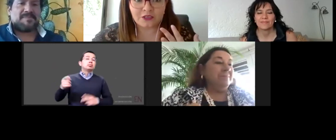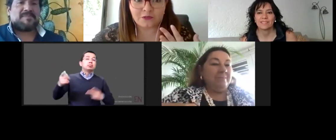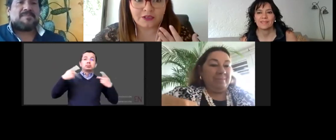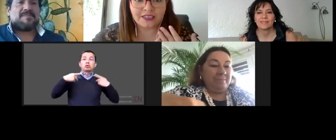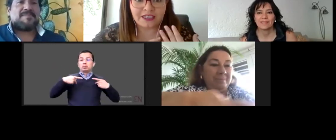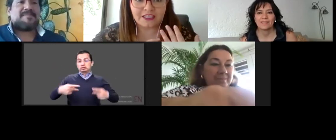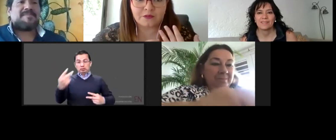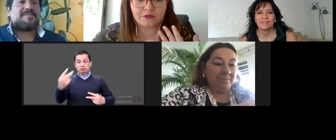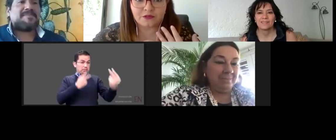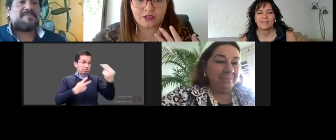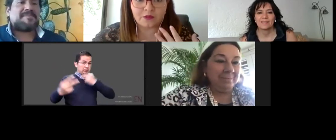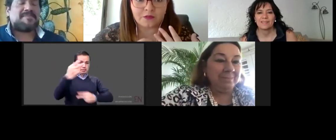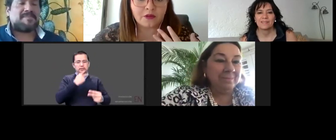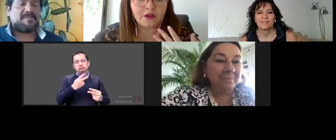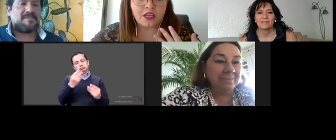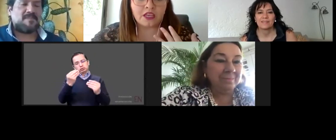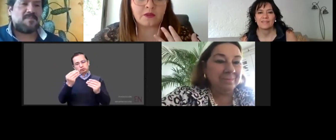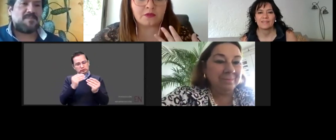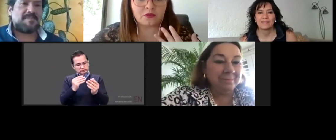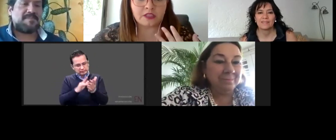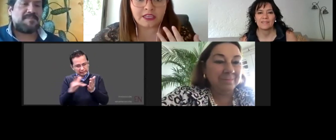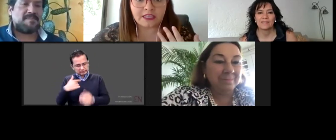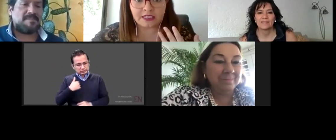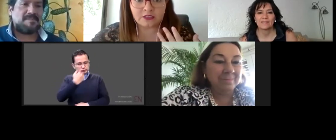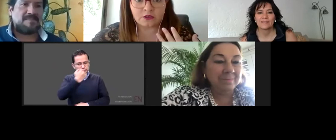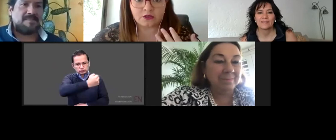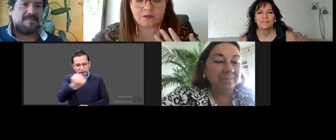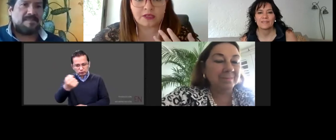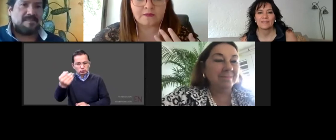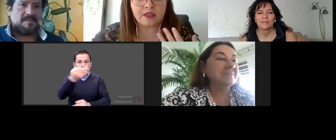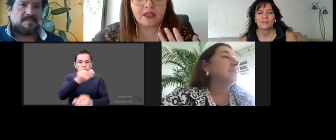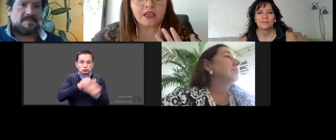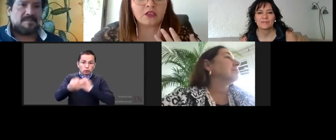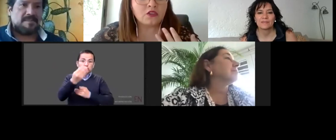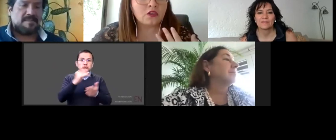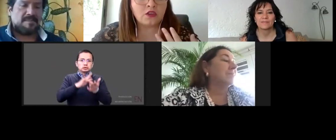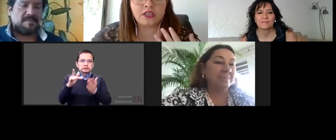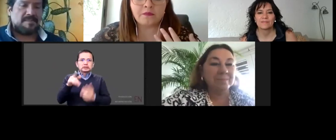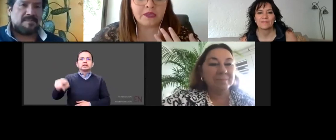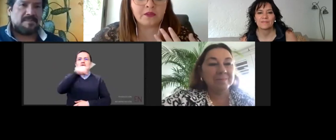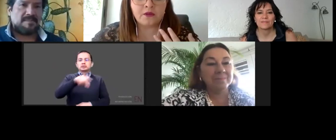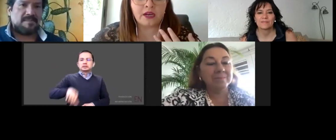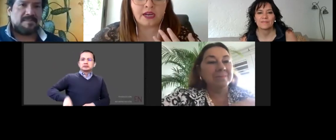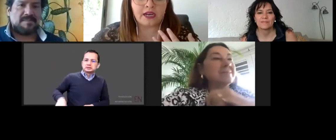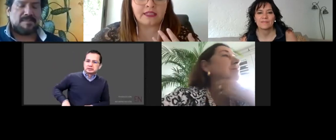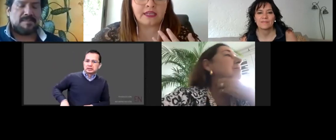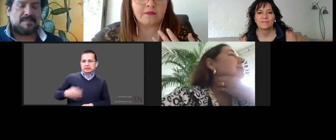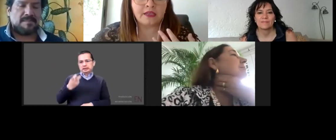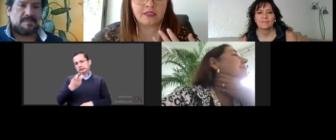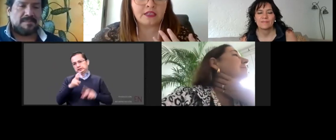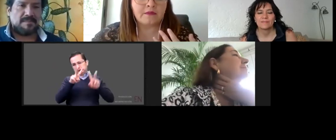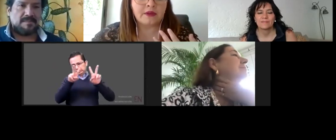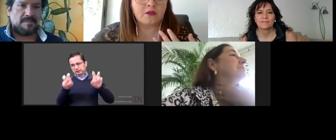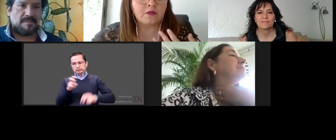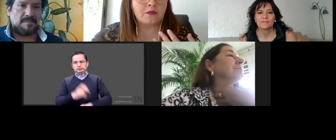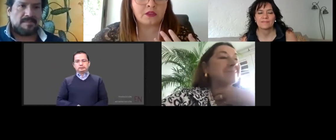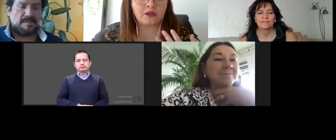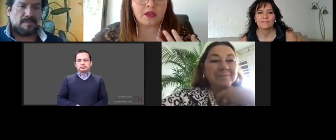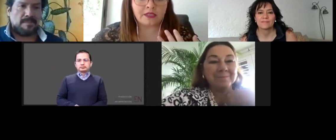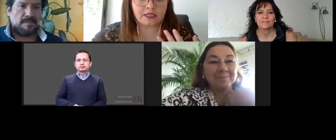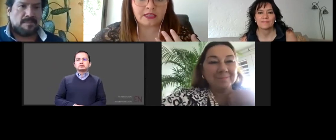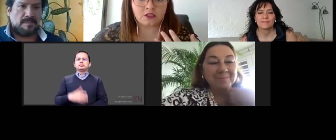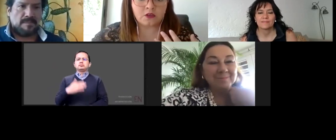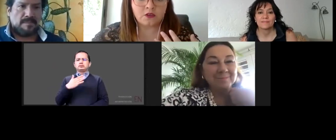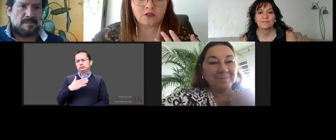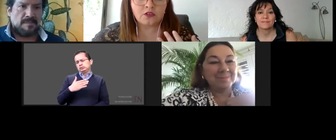escuchen después. Gracias por su tiempo y por su interés en estos temas. Yo le pido a Tere me eche la mano poniendo